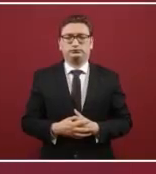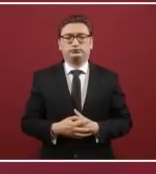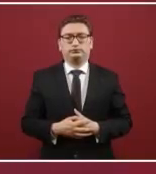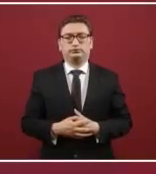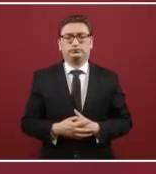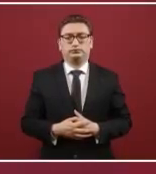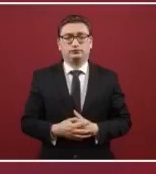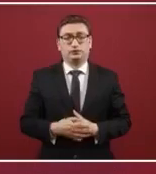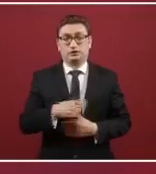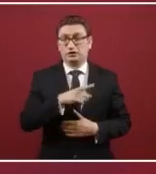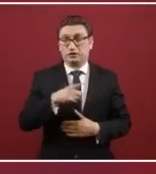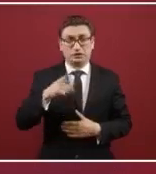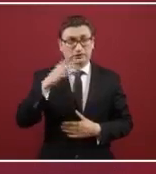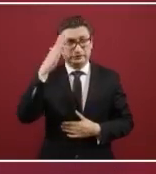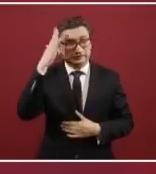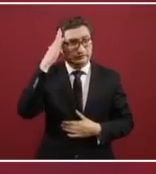entrega de dinero a dirigentes